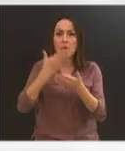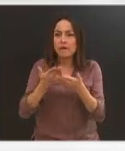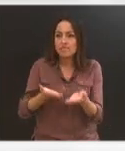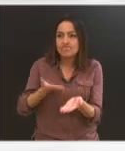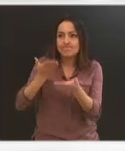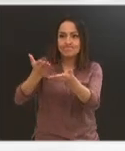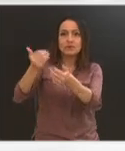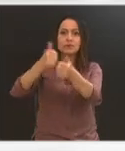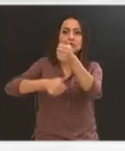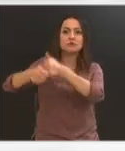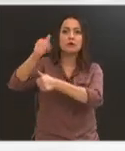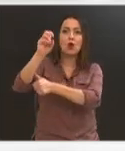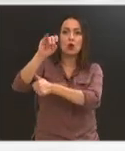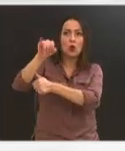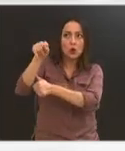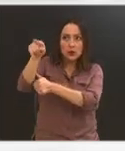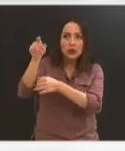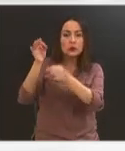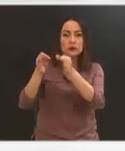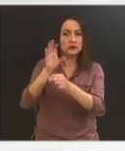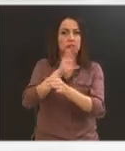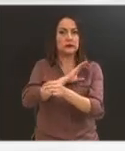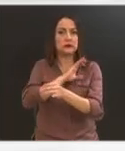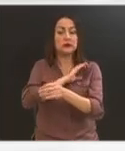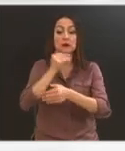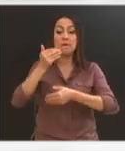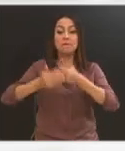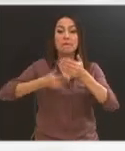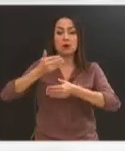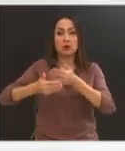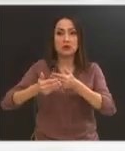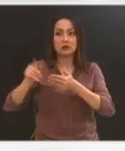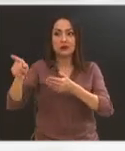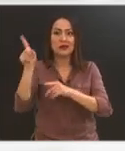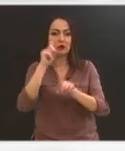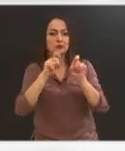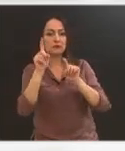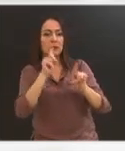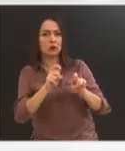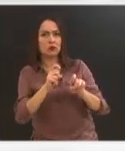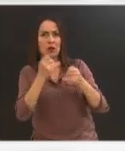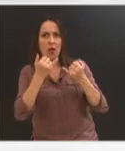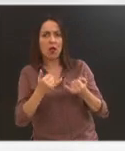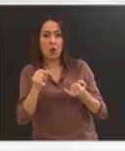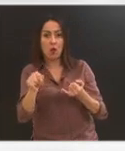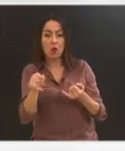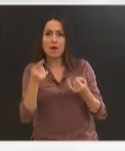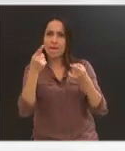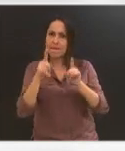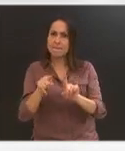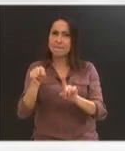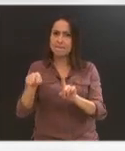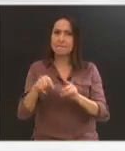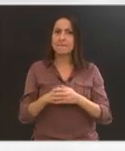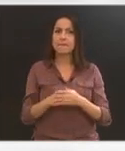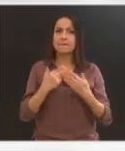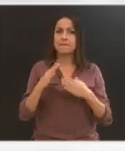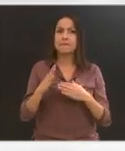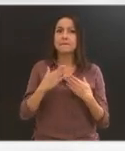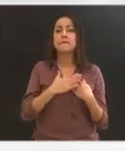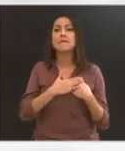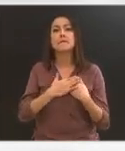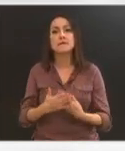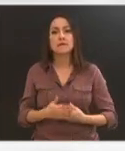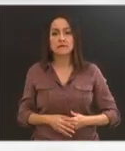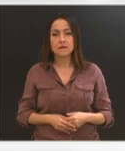las autoridades policiales y judiciales en el proceso indagatorio. Se encuentra en el lugar de los hechos y ha puesto a su